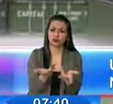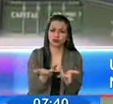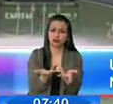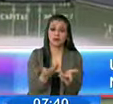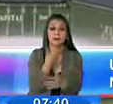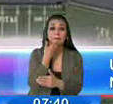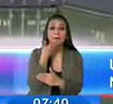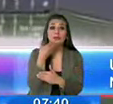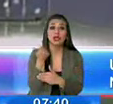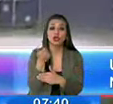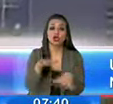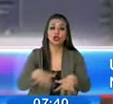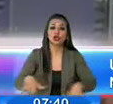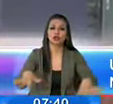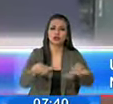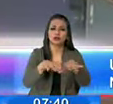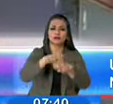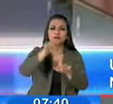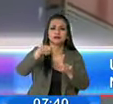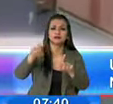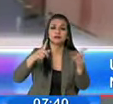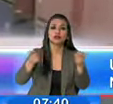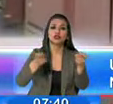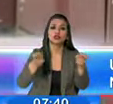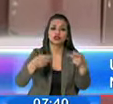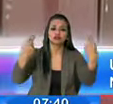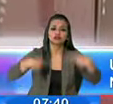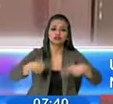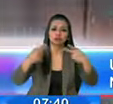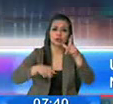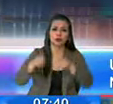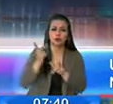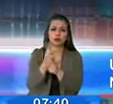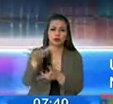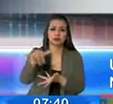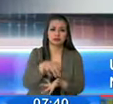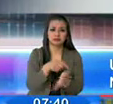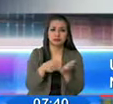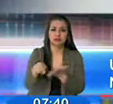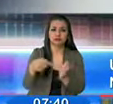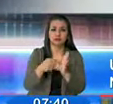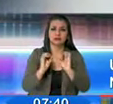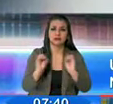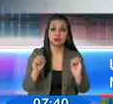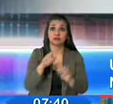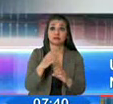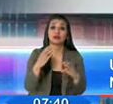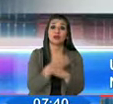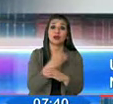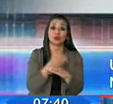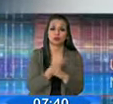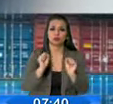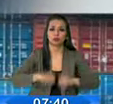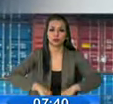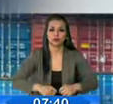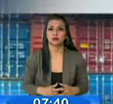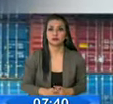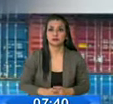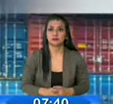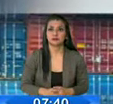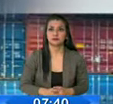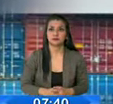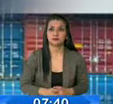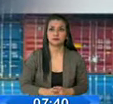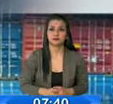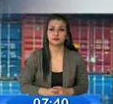y tecnológica de los sistemas de control al contrabando. Con ello se estableció la fórmula para el cálculo, peso neto y